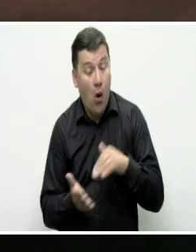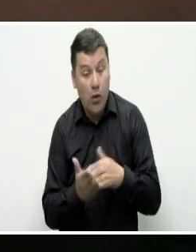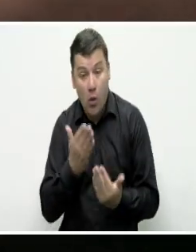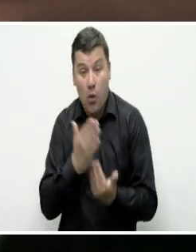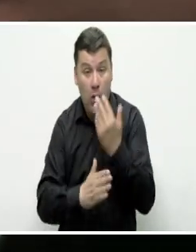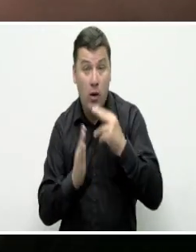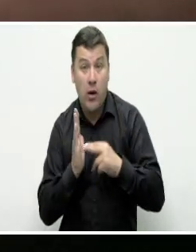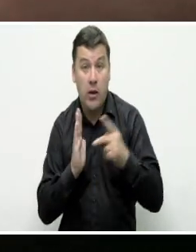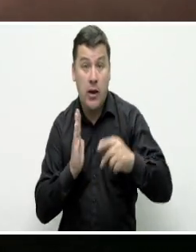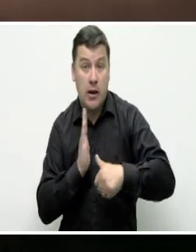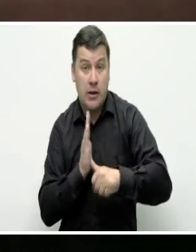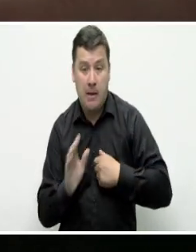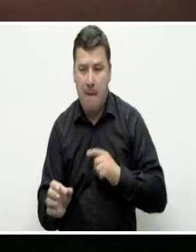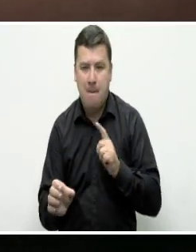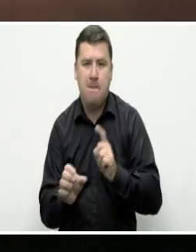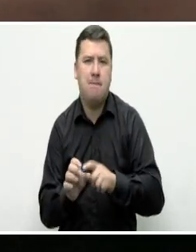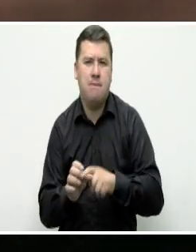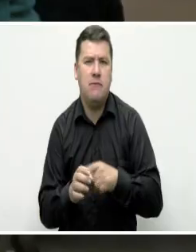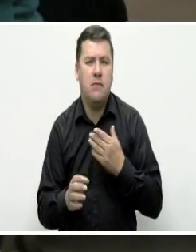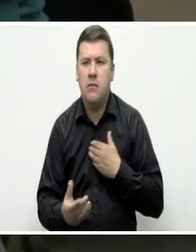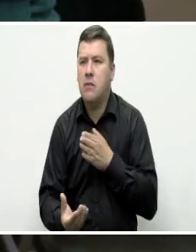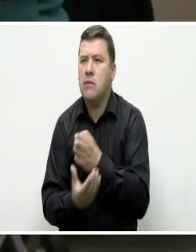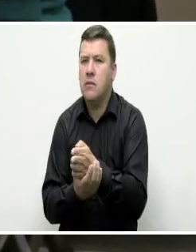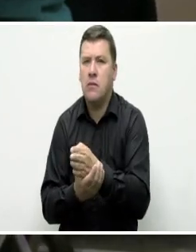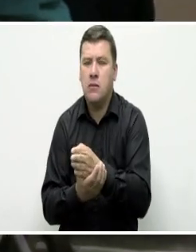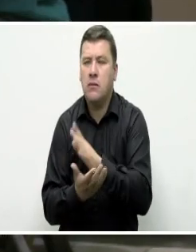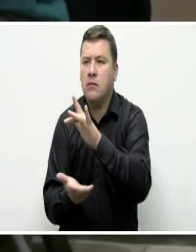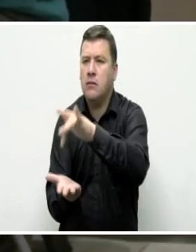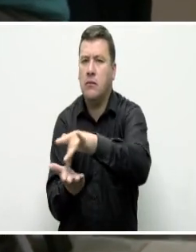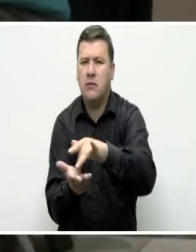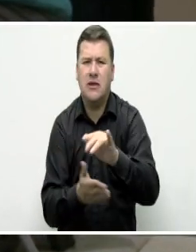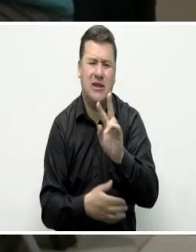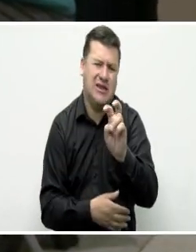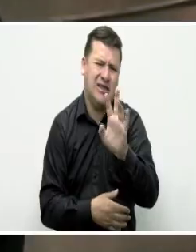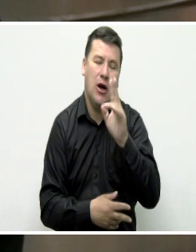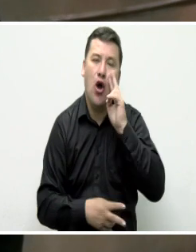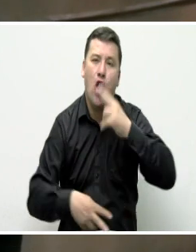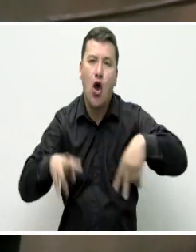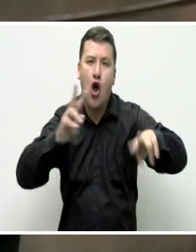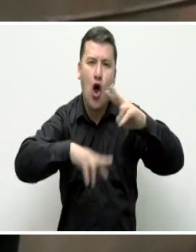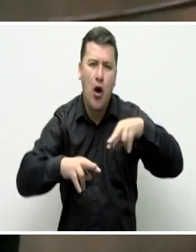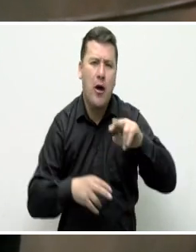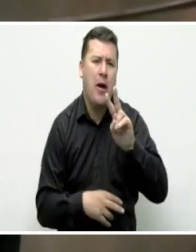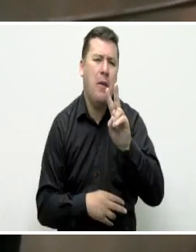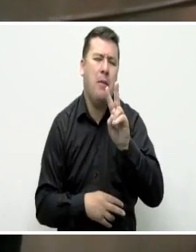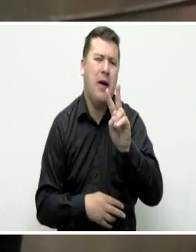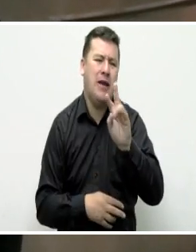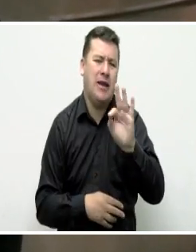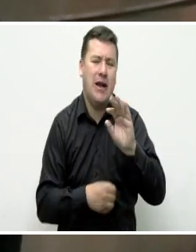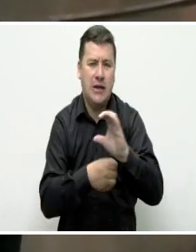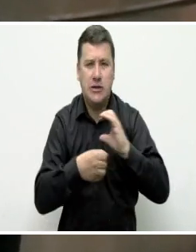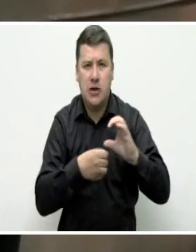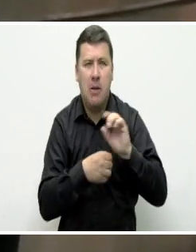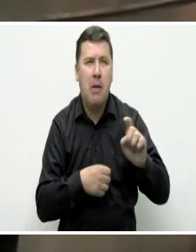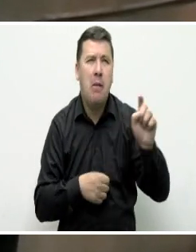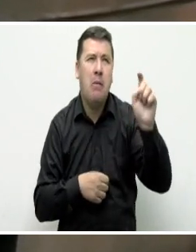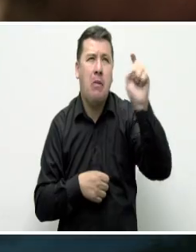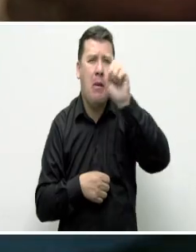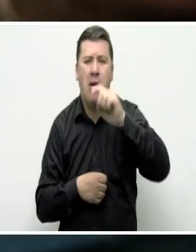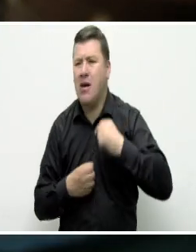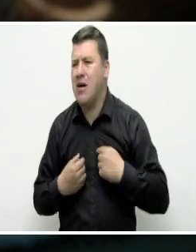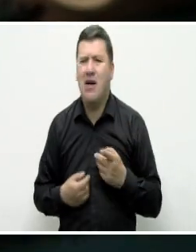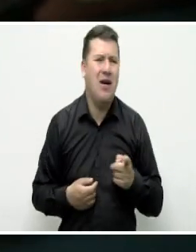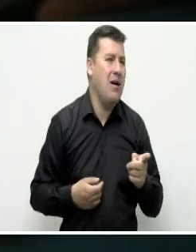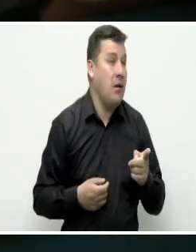proceso de inscripción de cédulas son los puntos habilitados en 75 centros comerciales de 23 ciudades del país para que los ciudadanos puedan